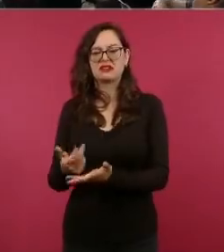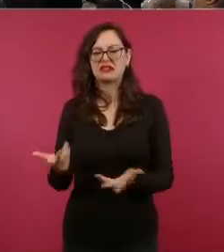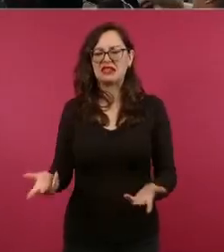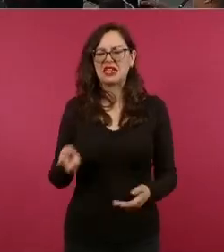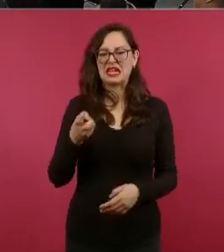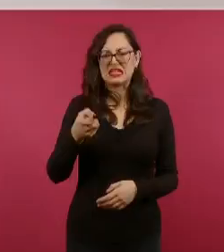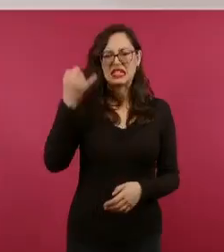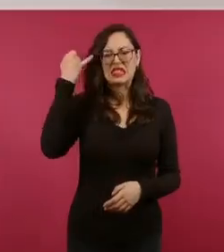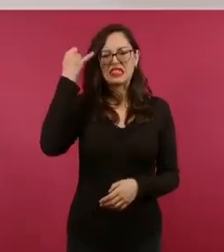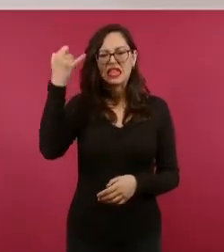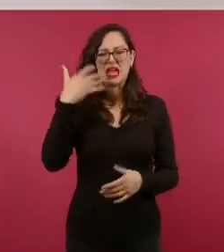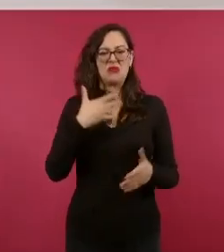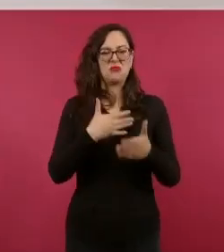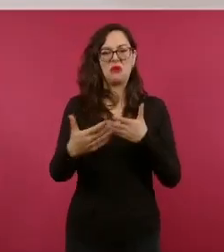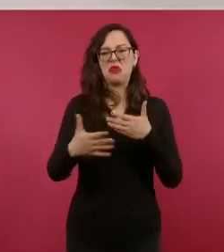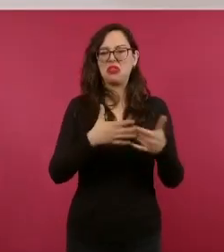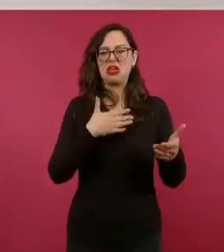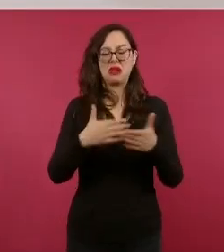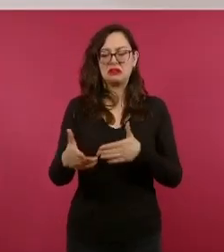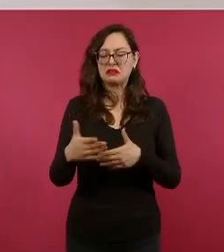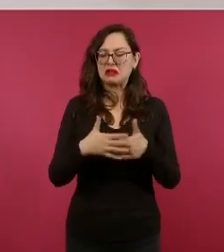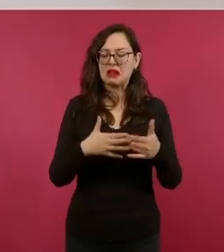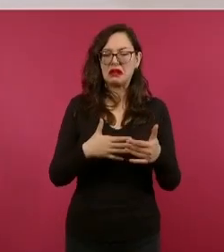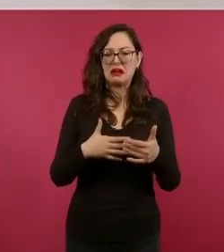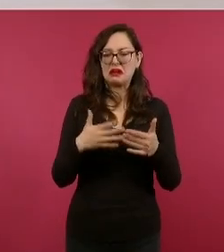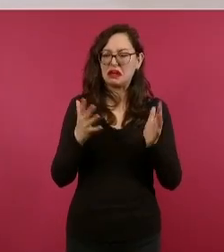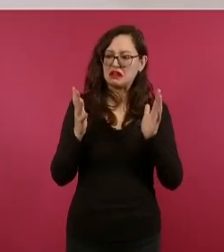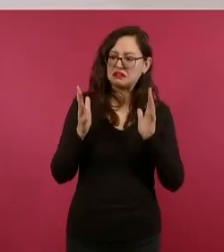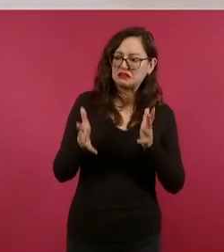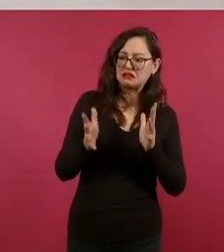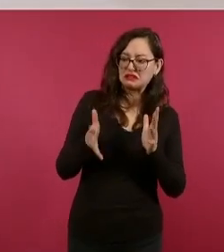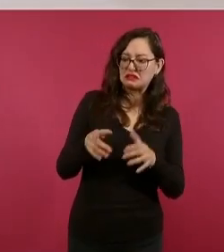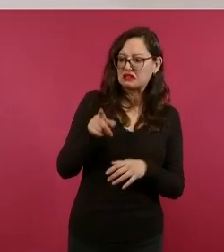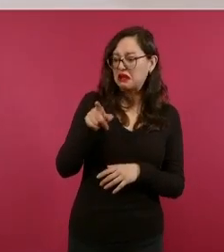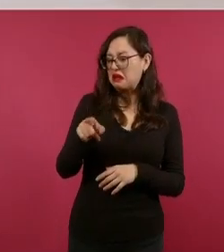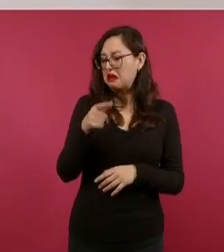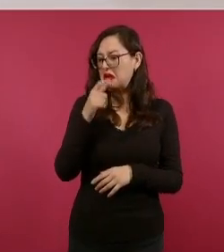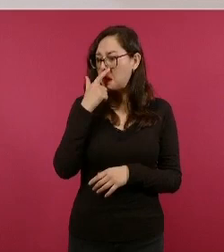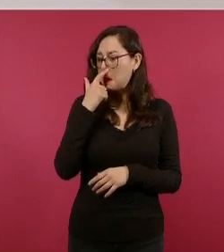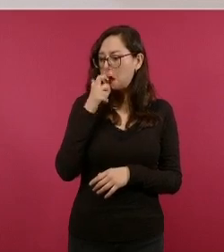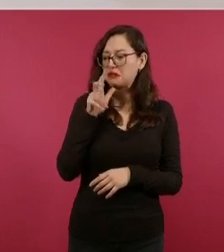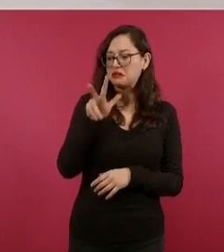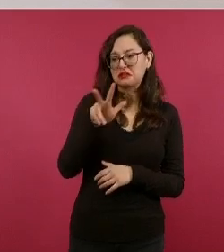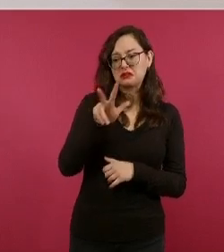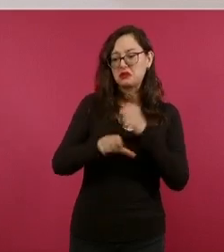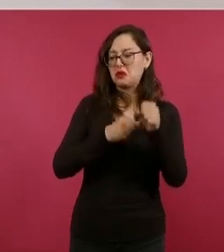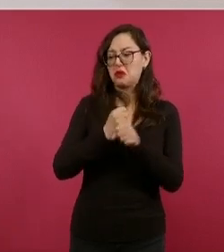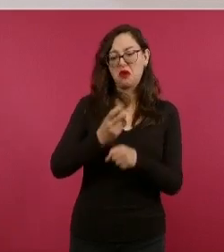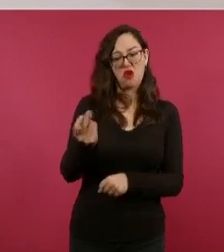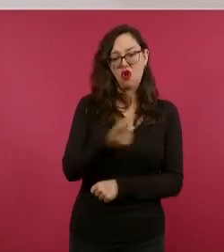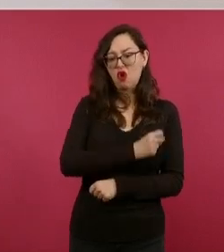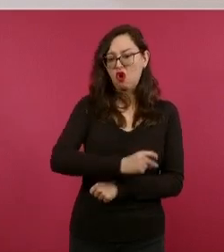modernidad malentendida de que ya llegaste a 18